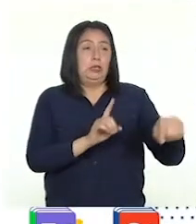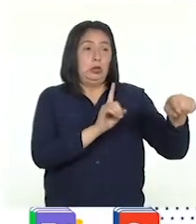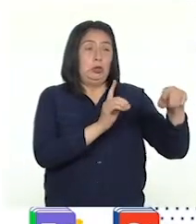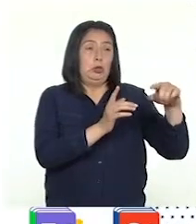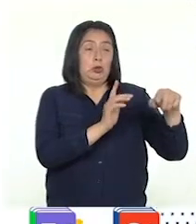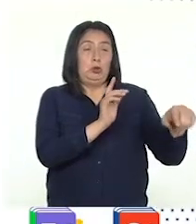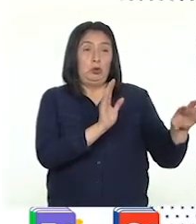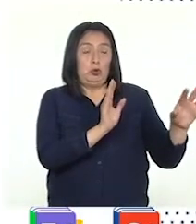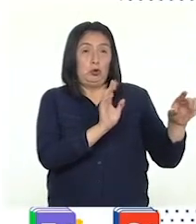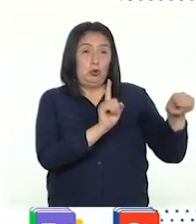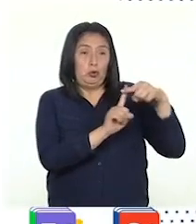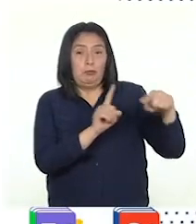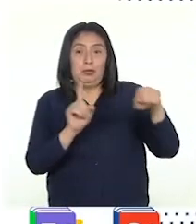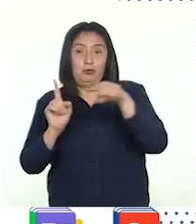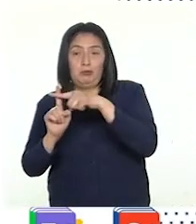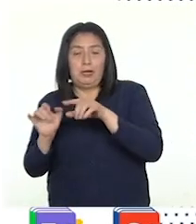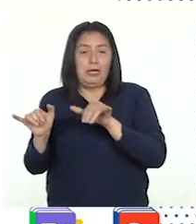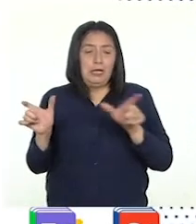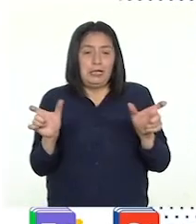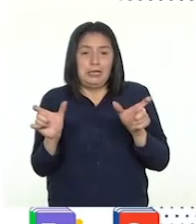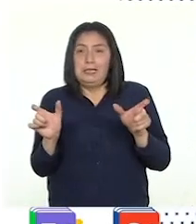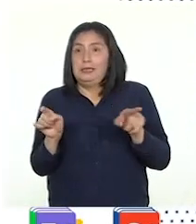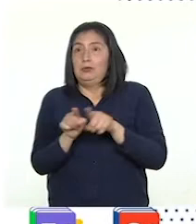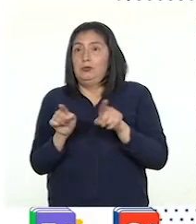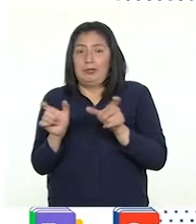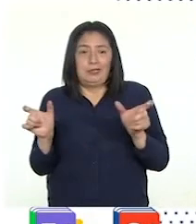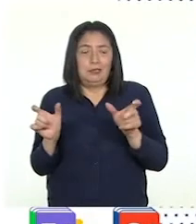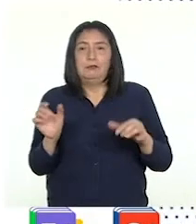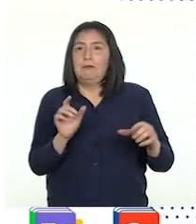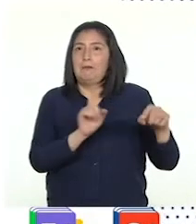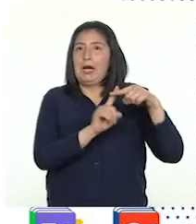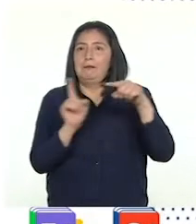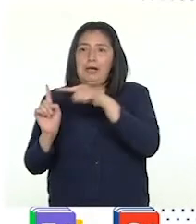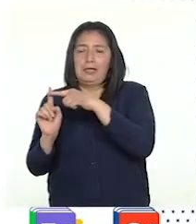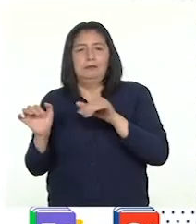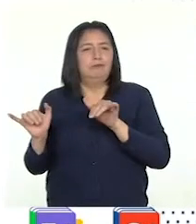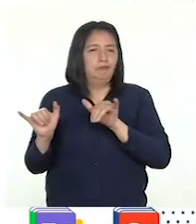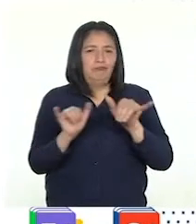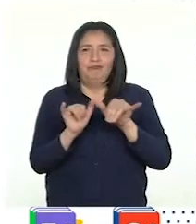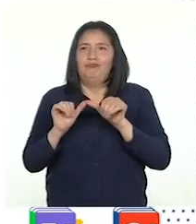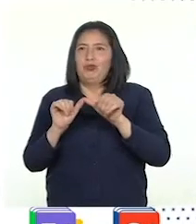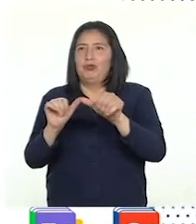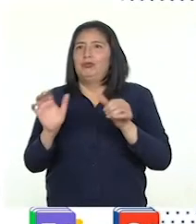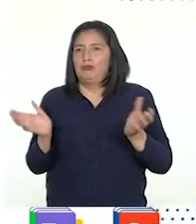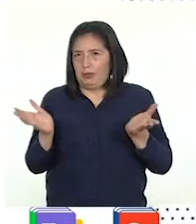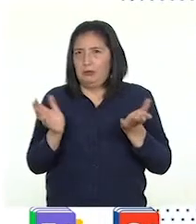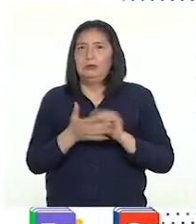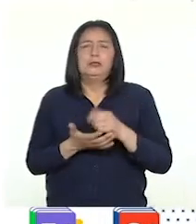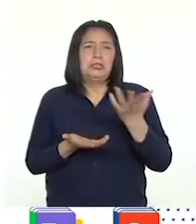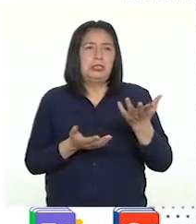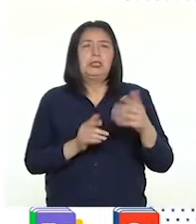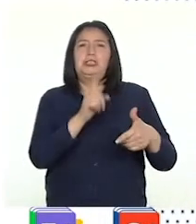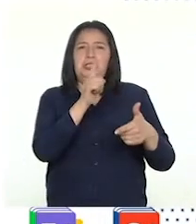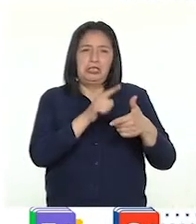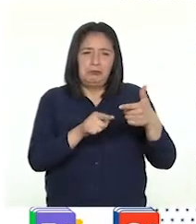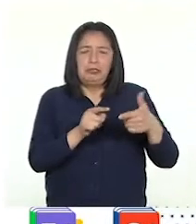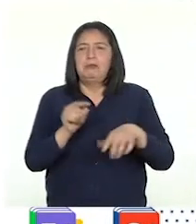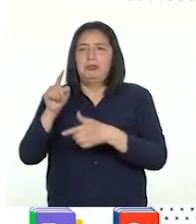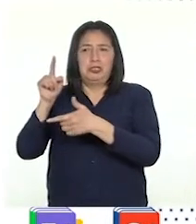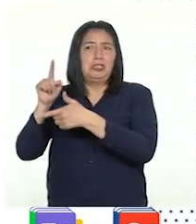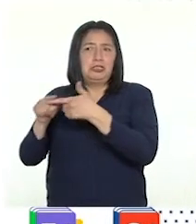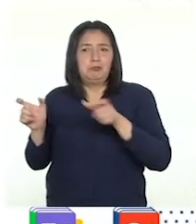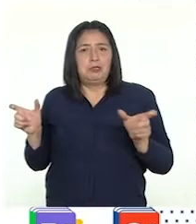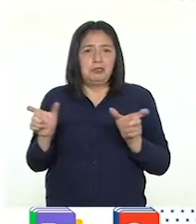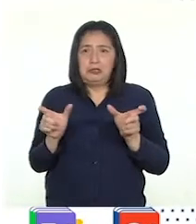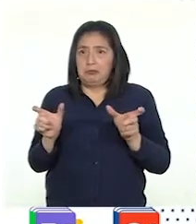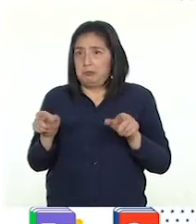o restamos la misma cantidad en ambos lados de una igualdad, la igualdad se mantiene. Y si dividimos ambos miembros